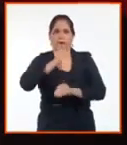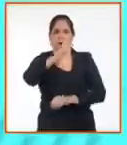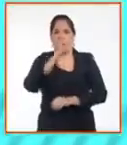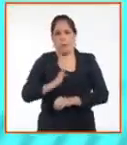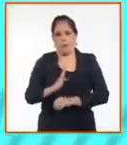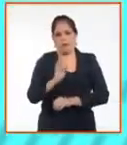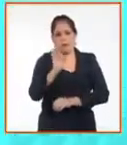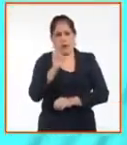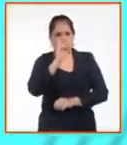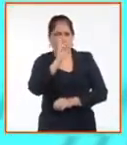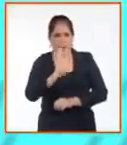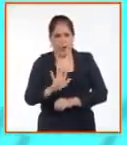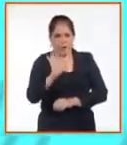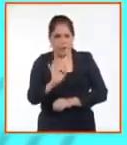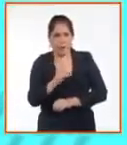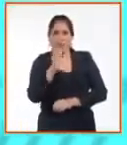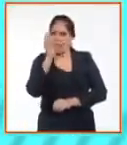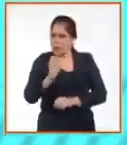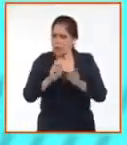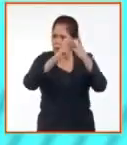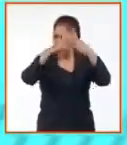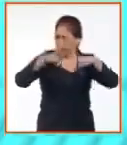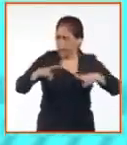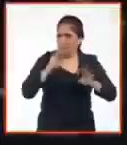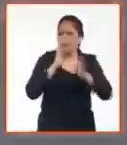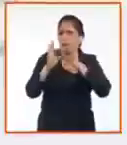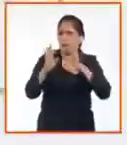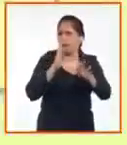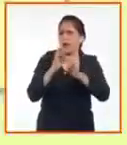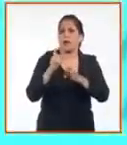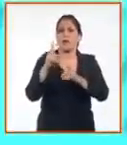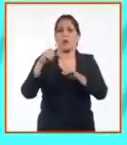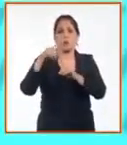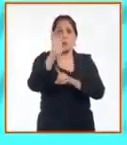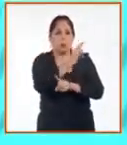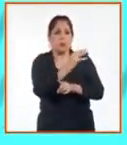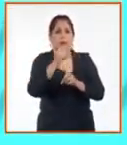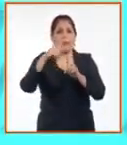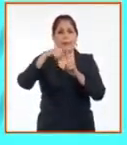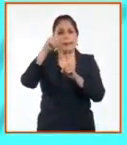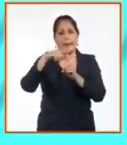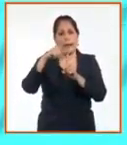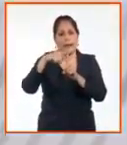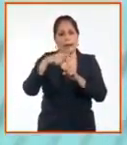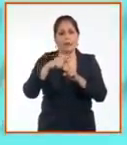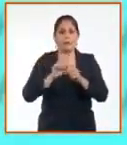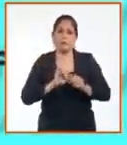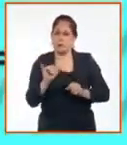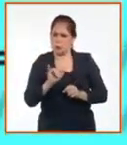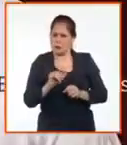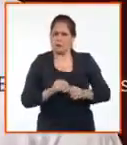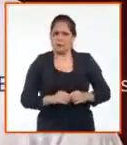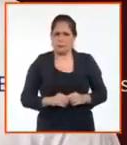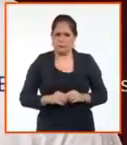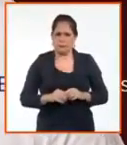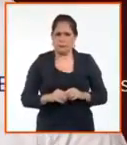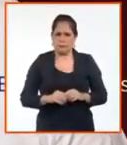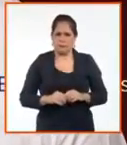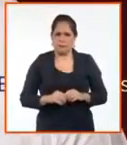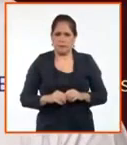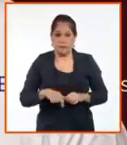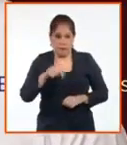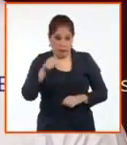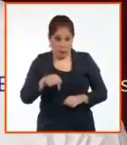también en nuestros espacios de facebook youtube telegram y picta hasta entonces